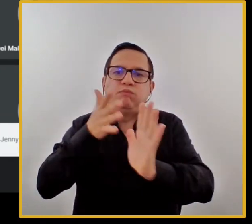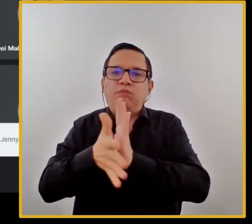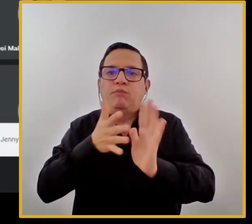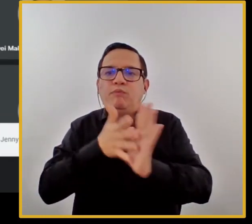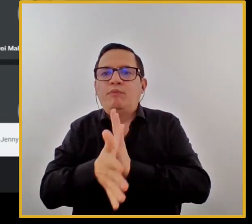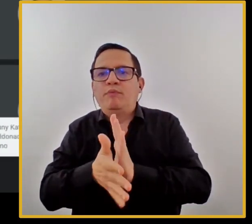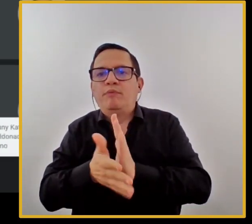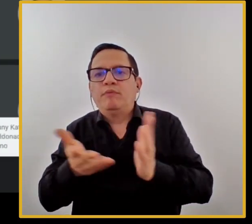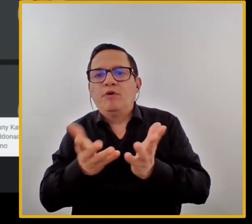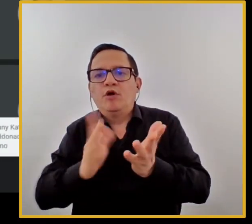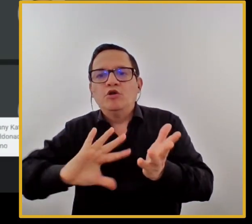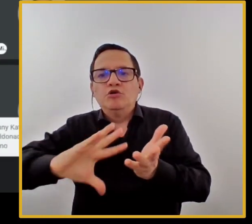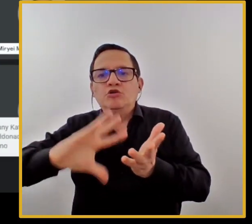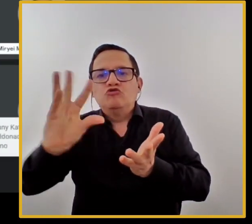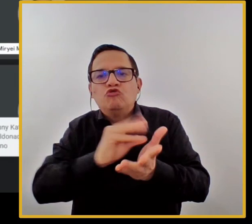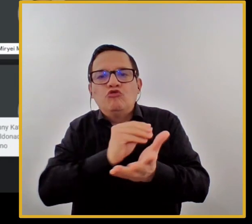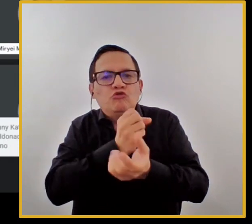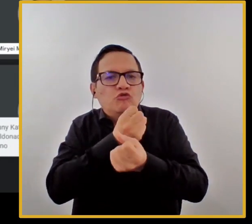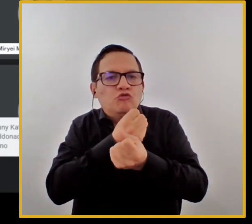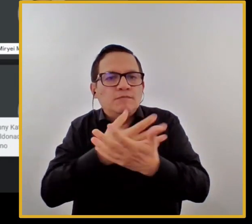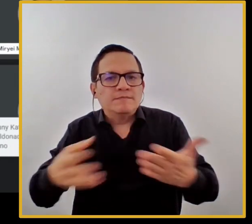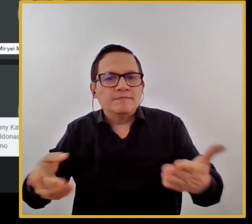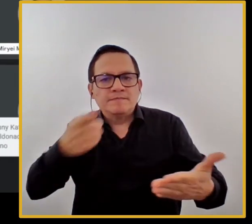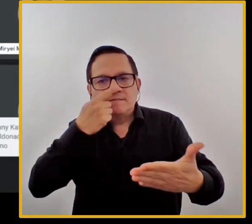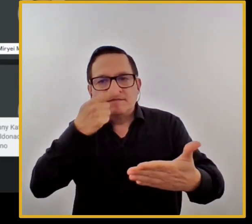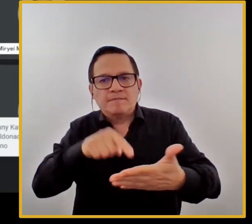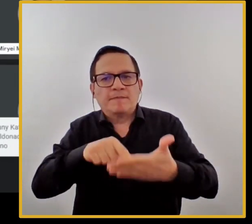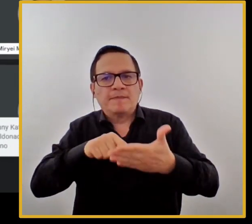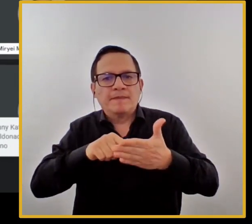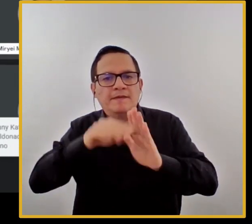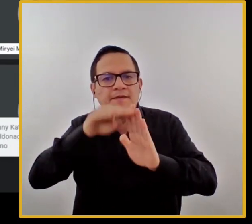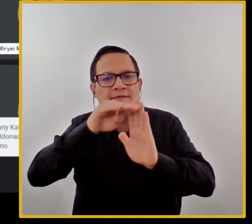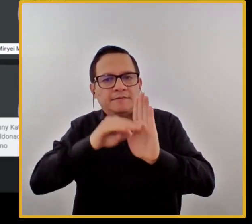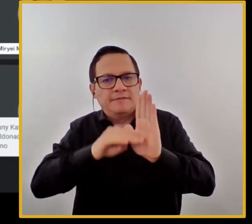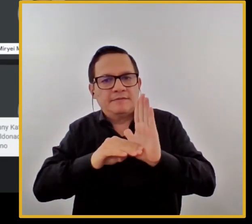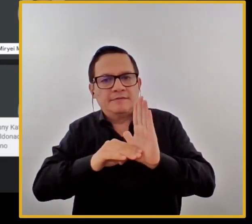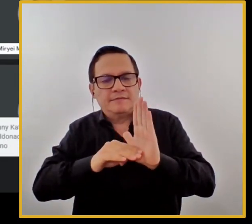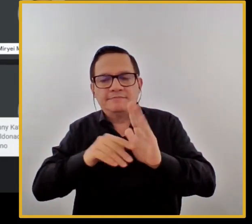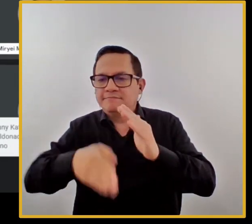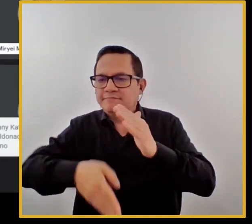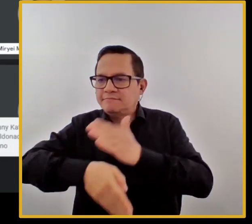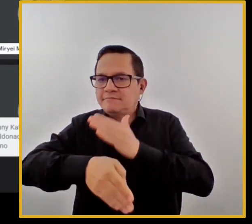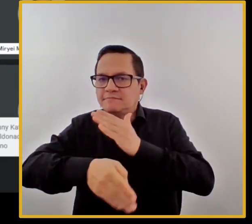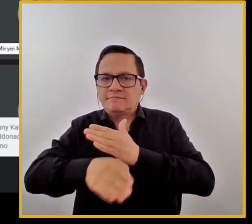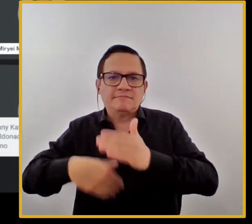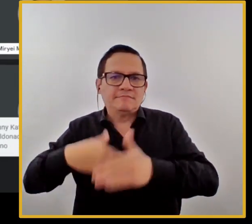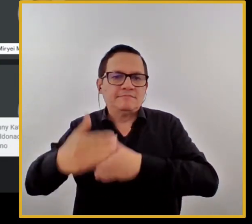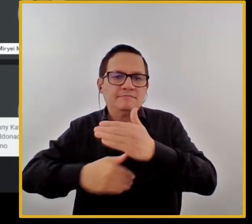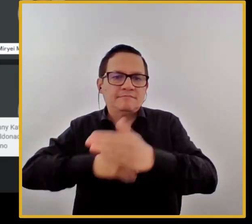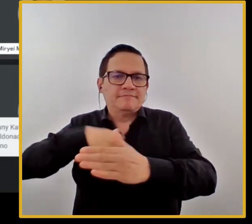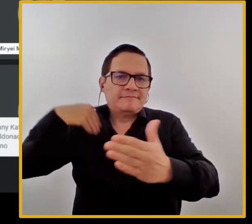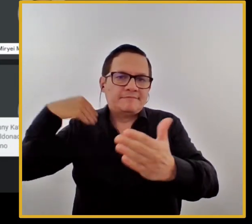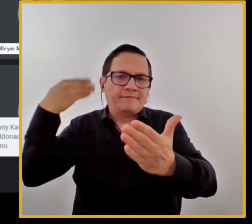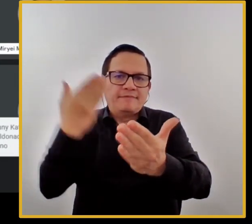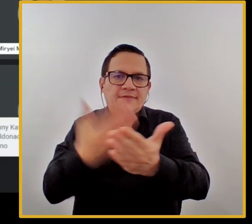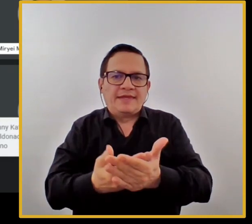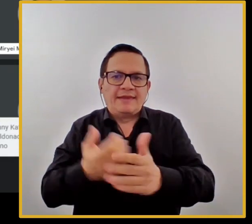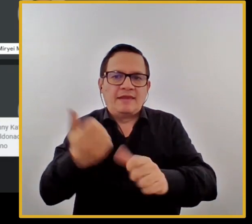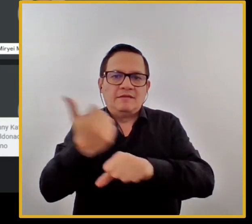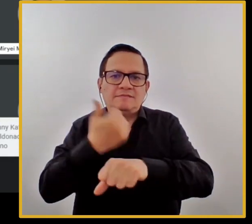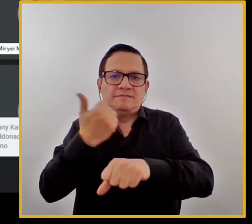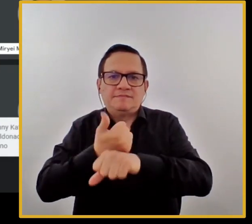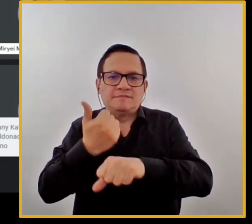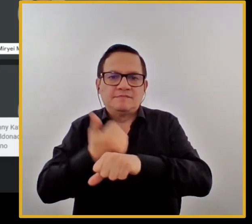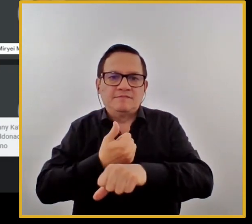pues, todo lo que tiene que ver allí con esa agenda de aquí en adelante hasta que cierre la tarea